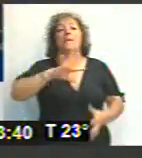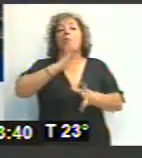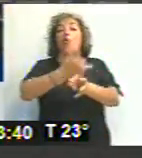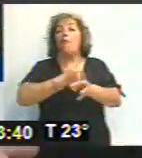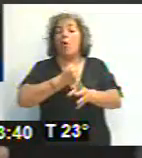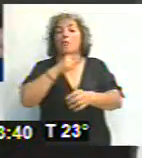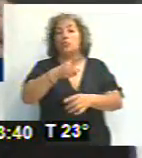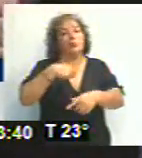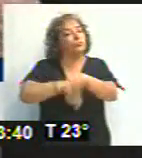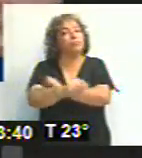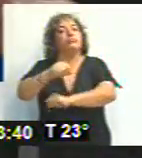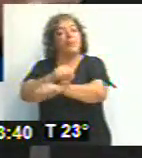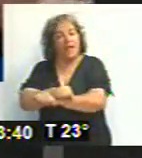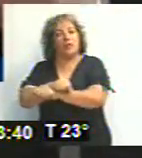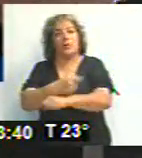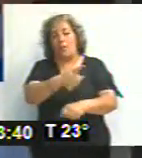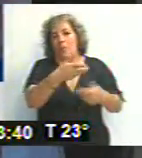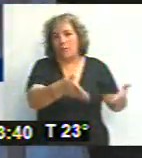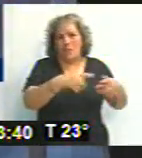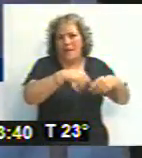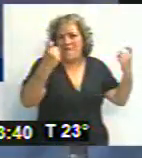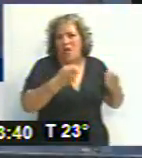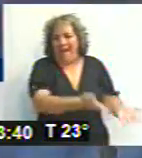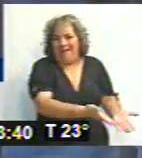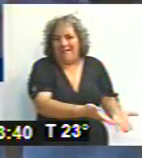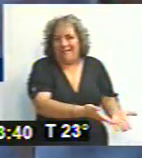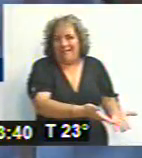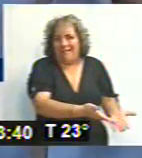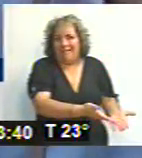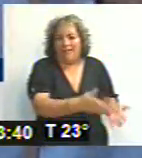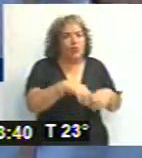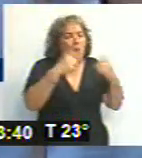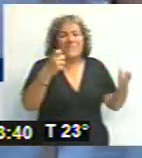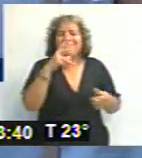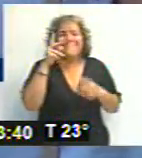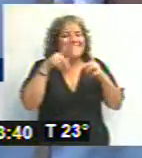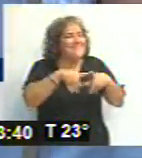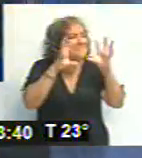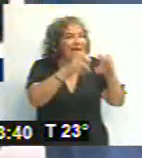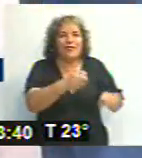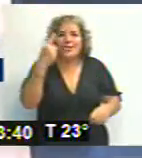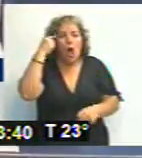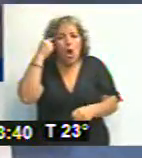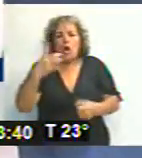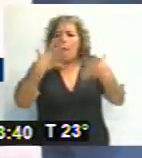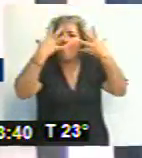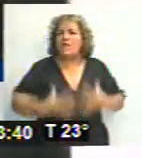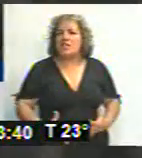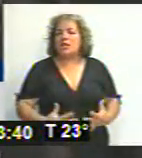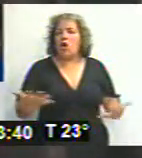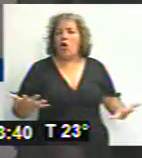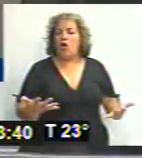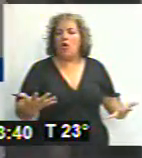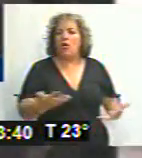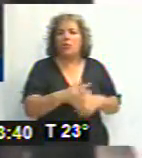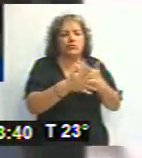¿sí? Pero no por eso le van a hacer ese daño. Porque es daño psicológico y físico. Él no tiene por qué, no, o